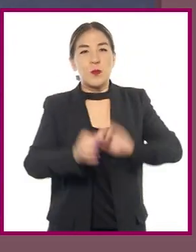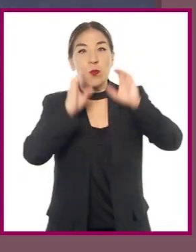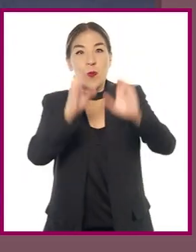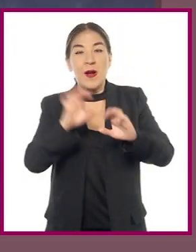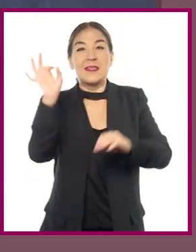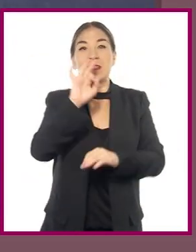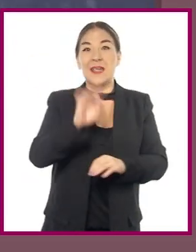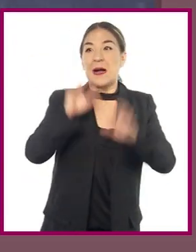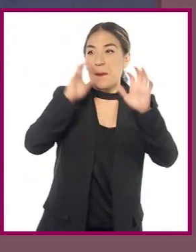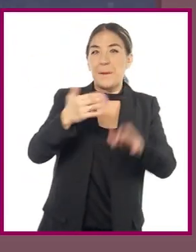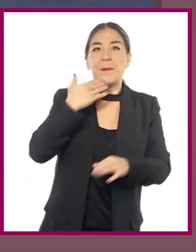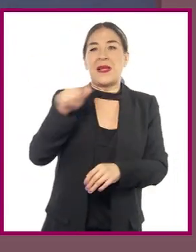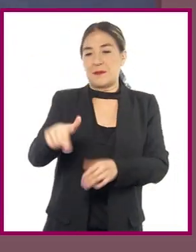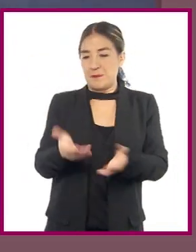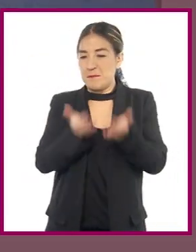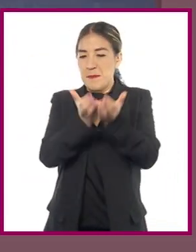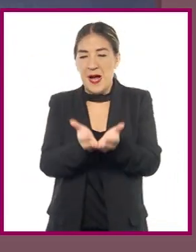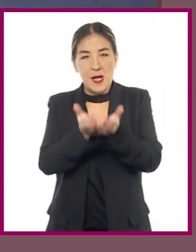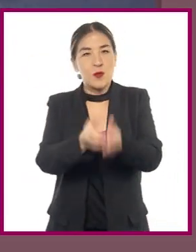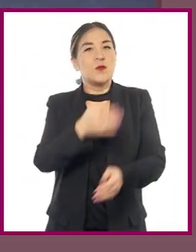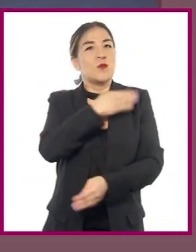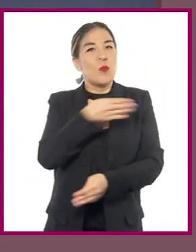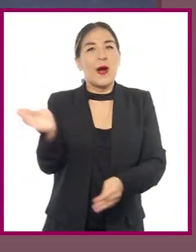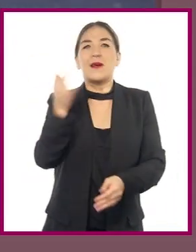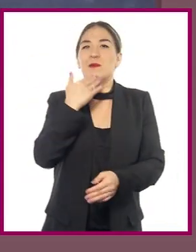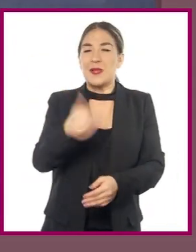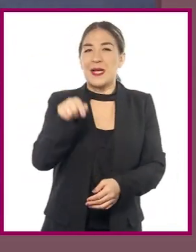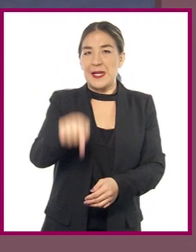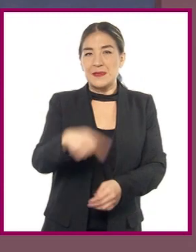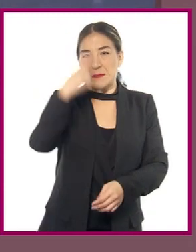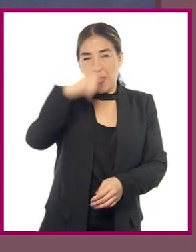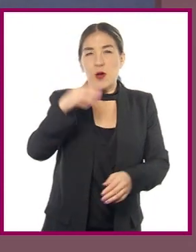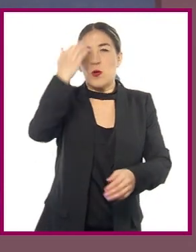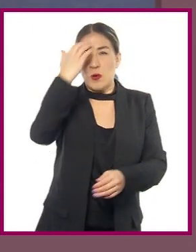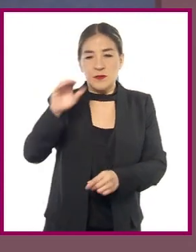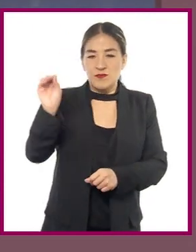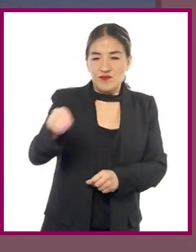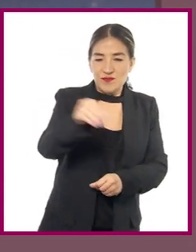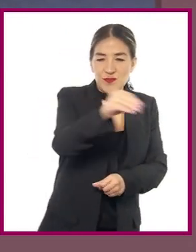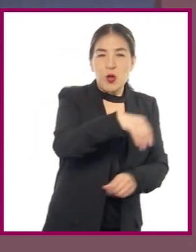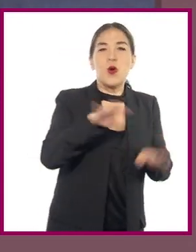buen estado de su barco y el conocimiento de las mejores rutas marítimas.